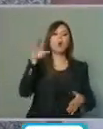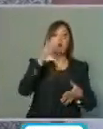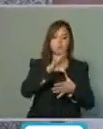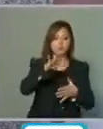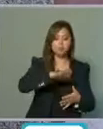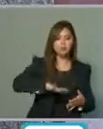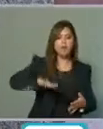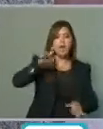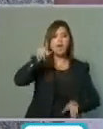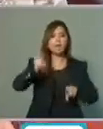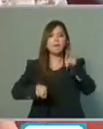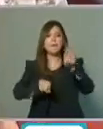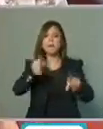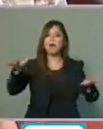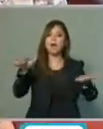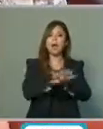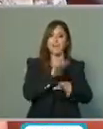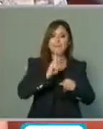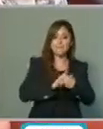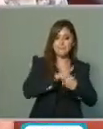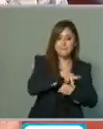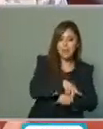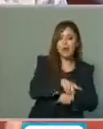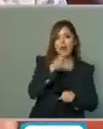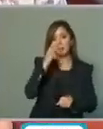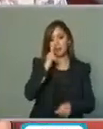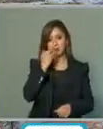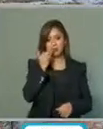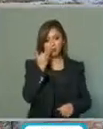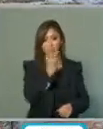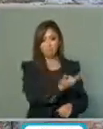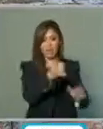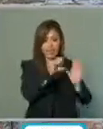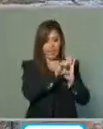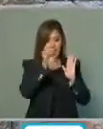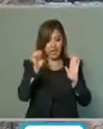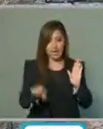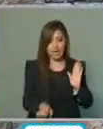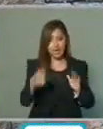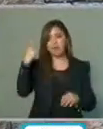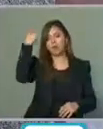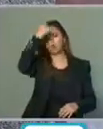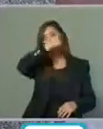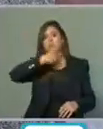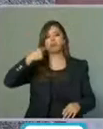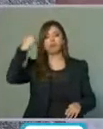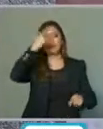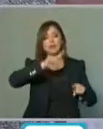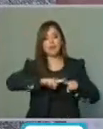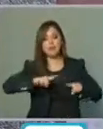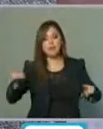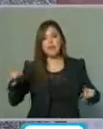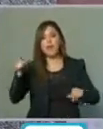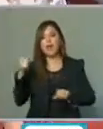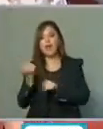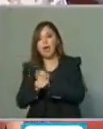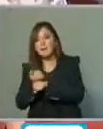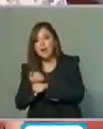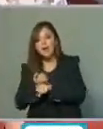de la piel de las Sí. mujeres, ¿no? Aquí somos un claro ejemplo de, Sí. de cómo vamos de amarillo a morenaza de